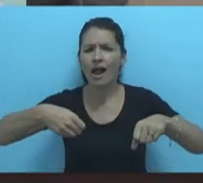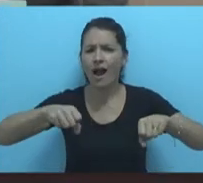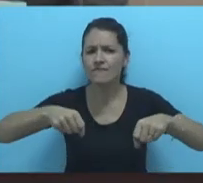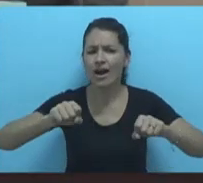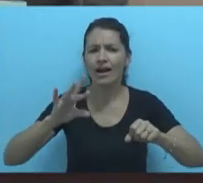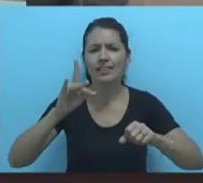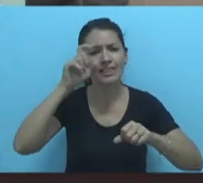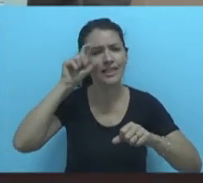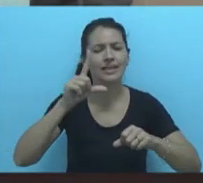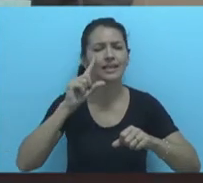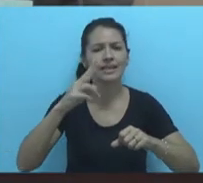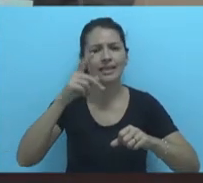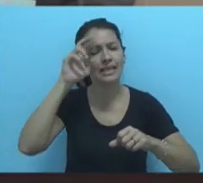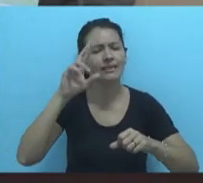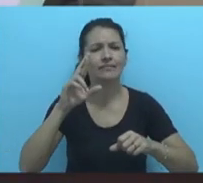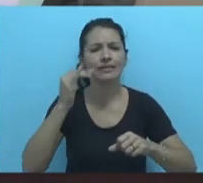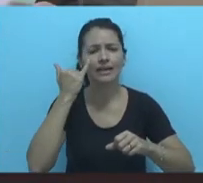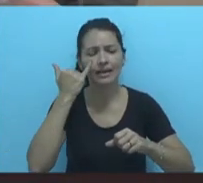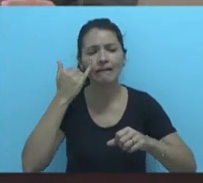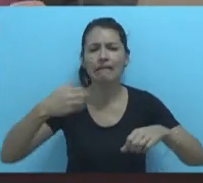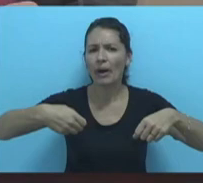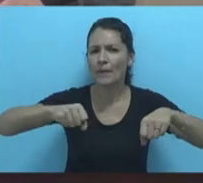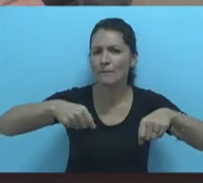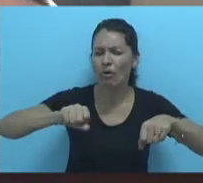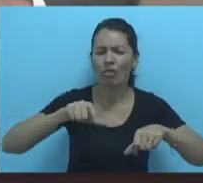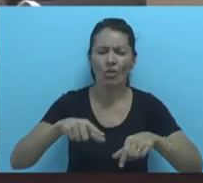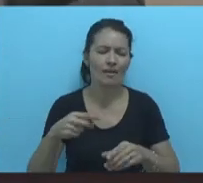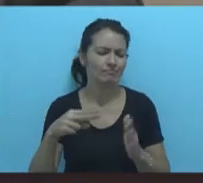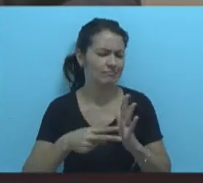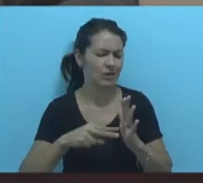inseguridad que viven mientras cumplen en su horario laboral.